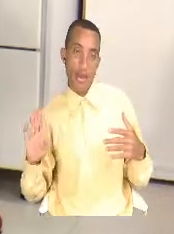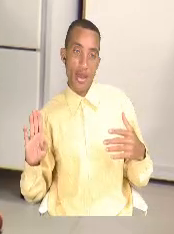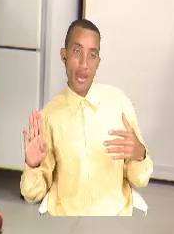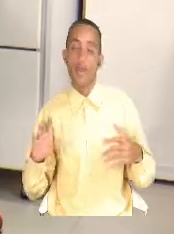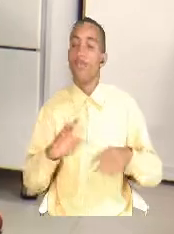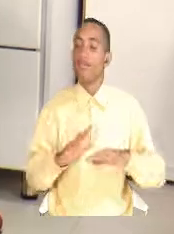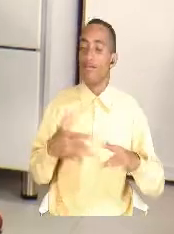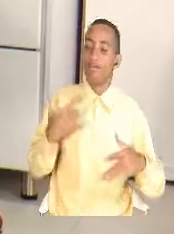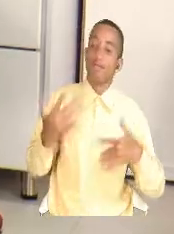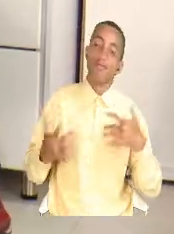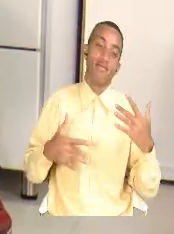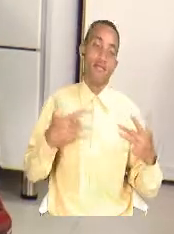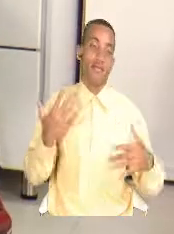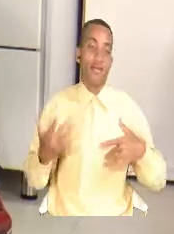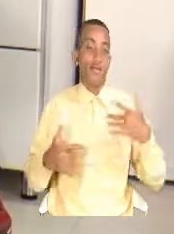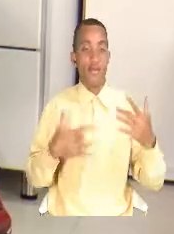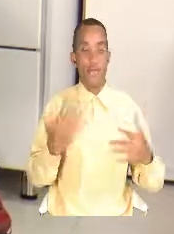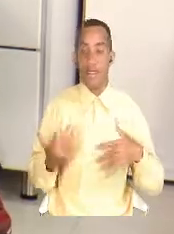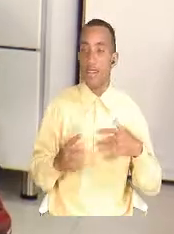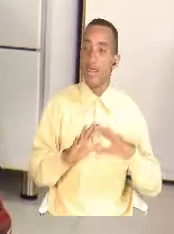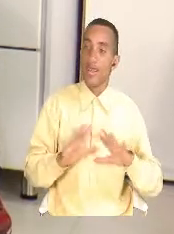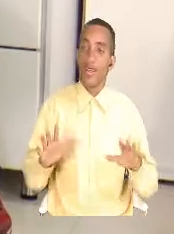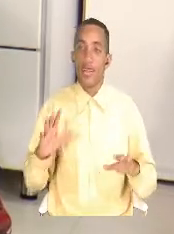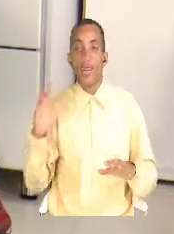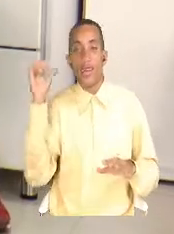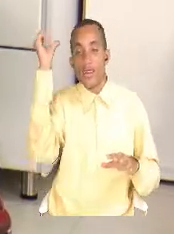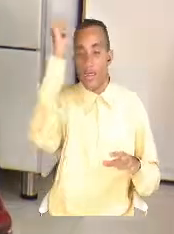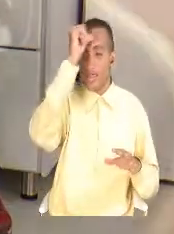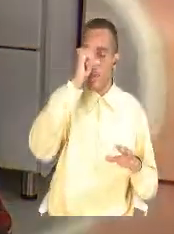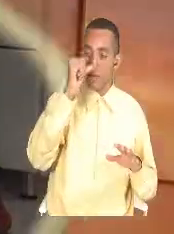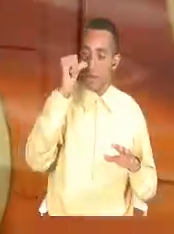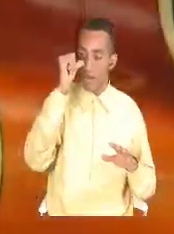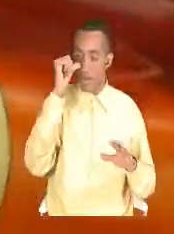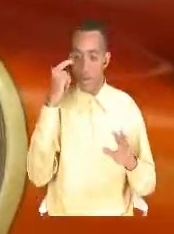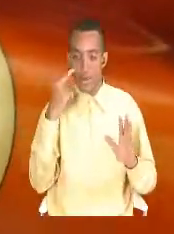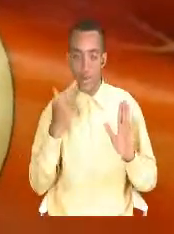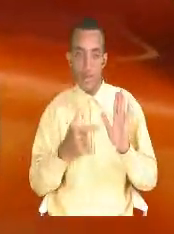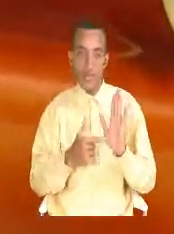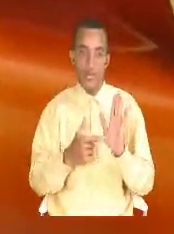bembe. Que medio africano es, mírala,